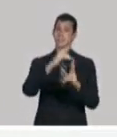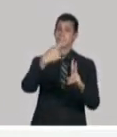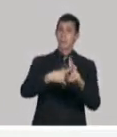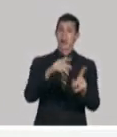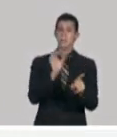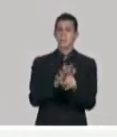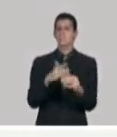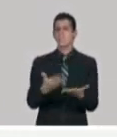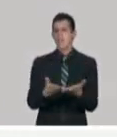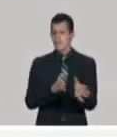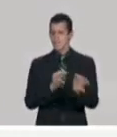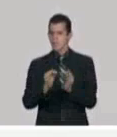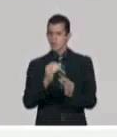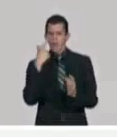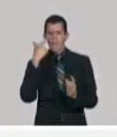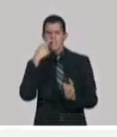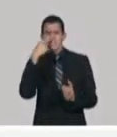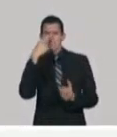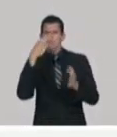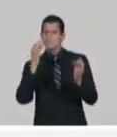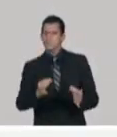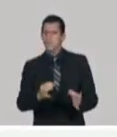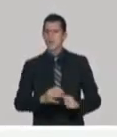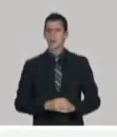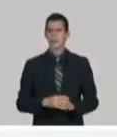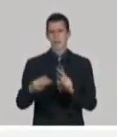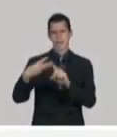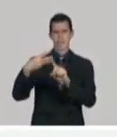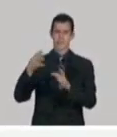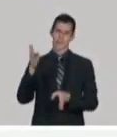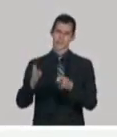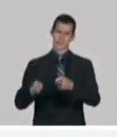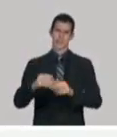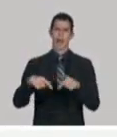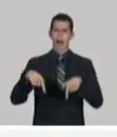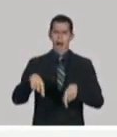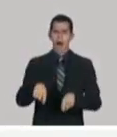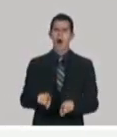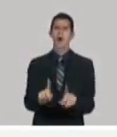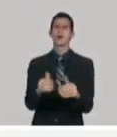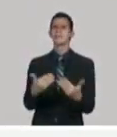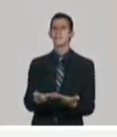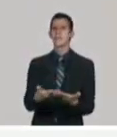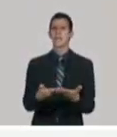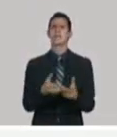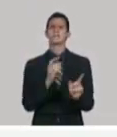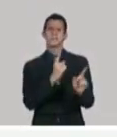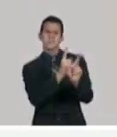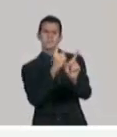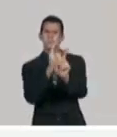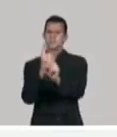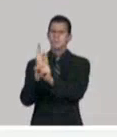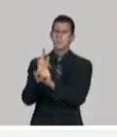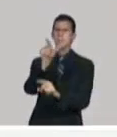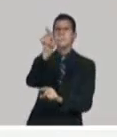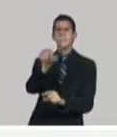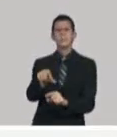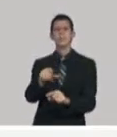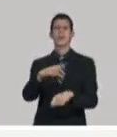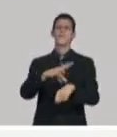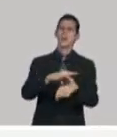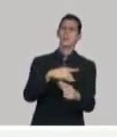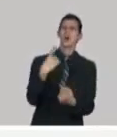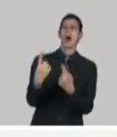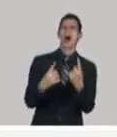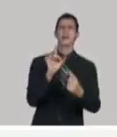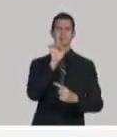del fase 3 y estamos en la etapa de la detección de los casos confirmados pcr positivo que se están ingresando en el hospital